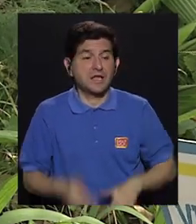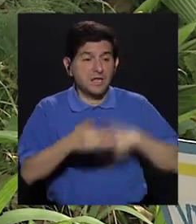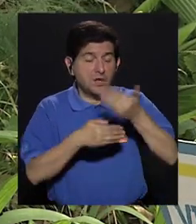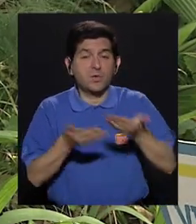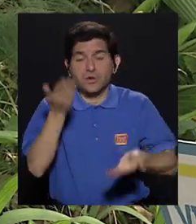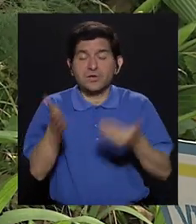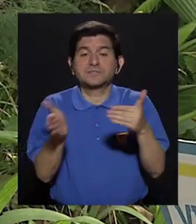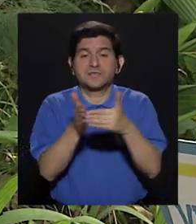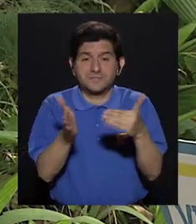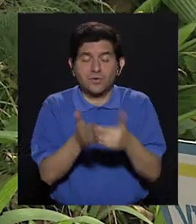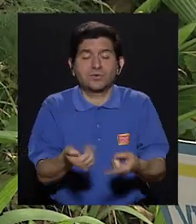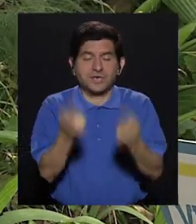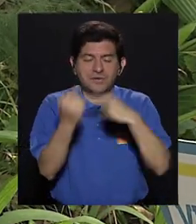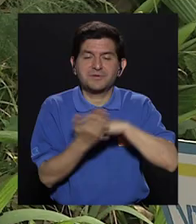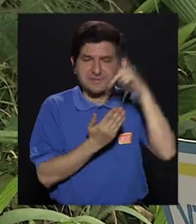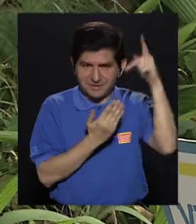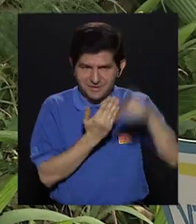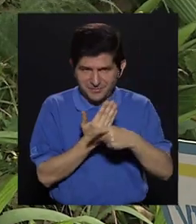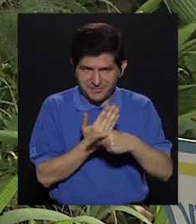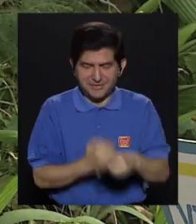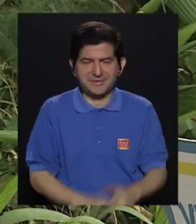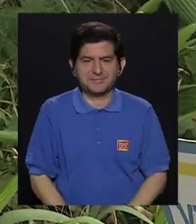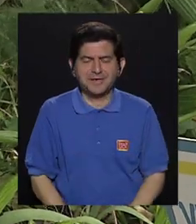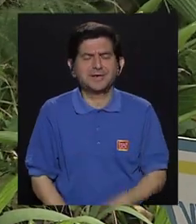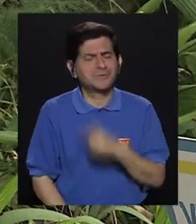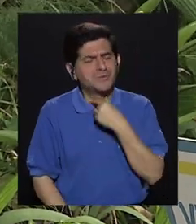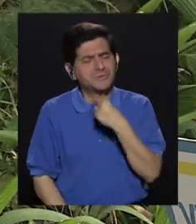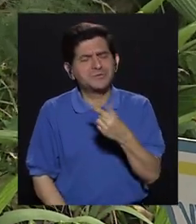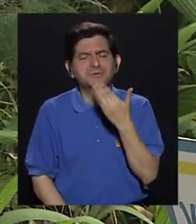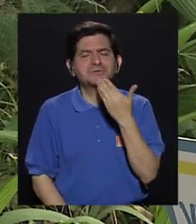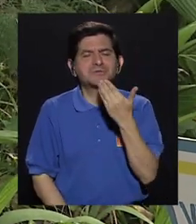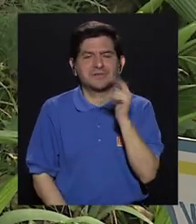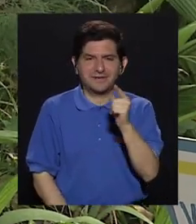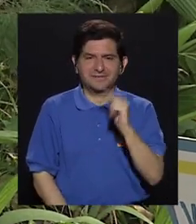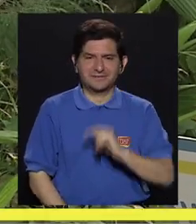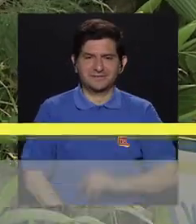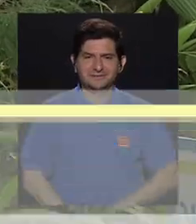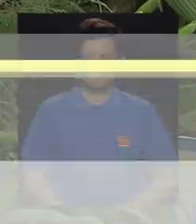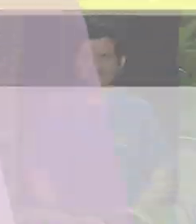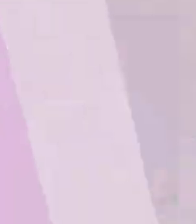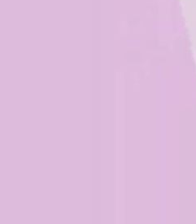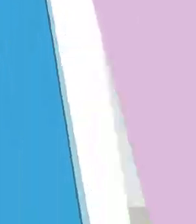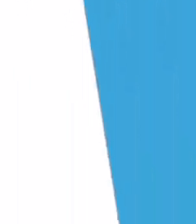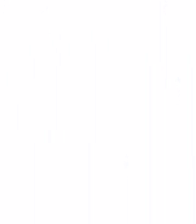más adelante podamos tenerlo en otro programa, ¿verdad? Sí, así es. No, para servirles. Gracias a ustedes.